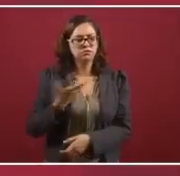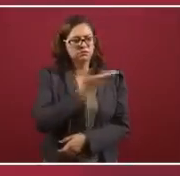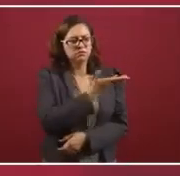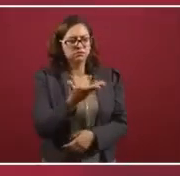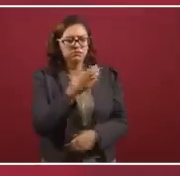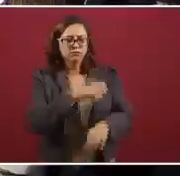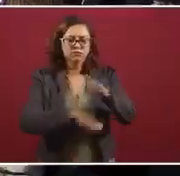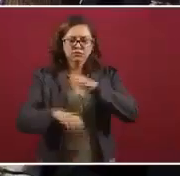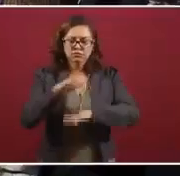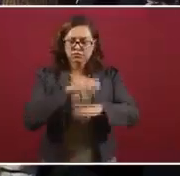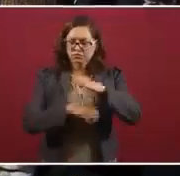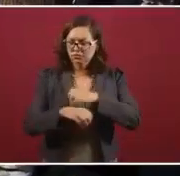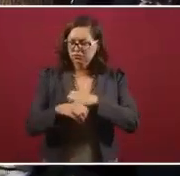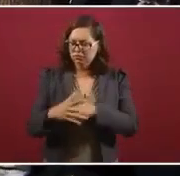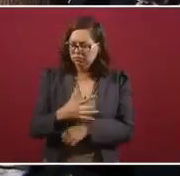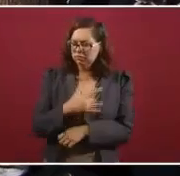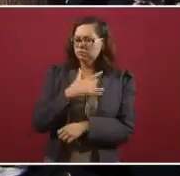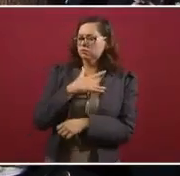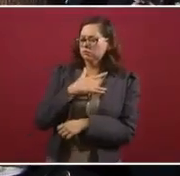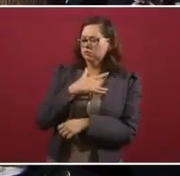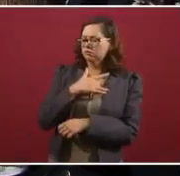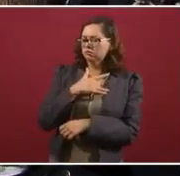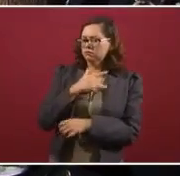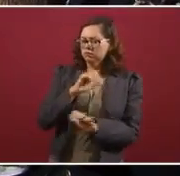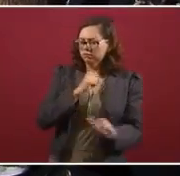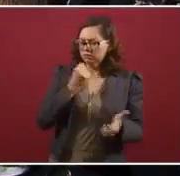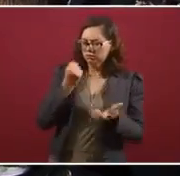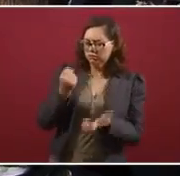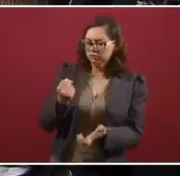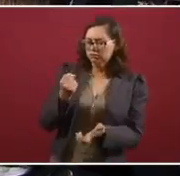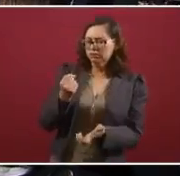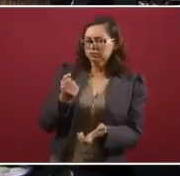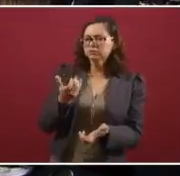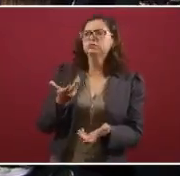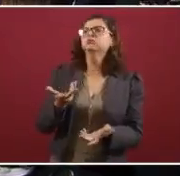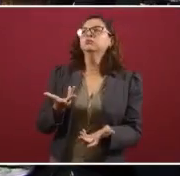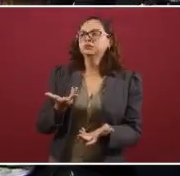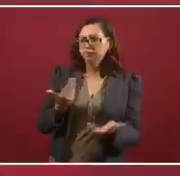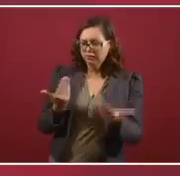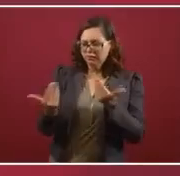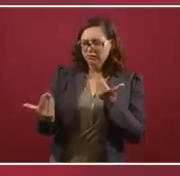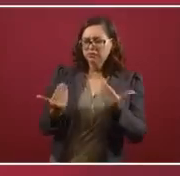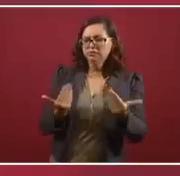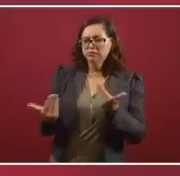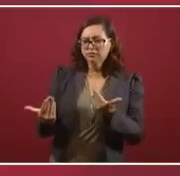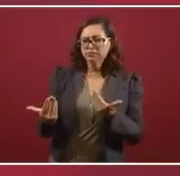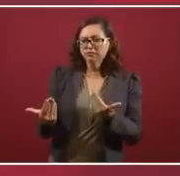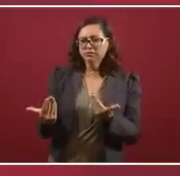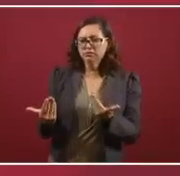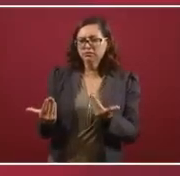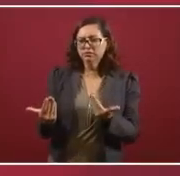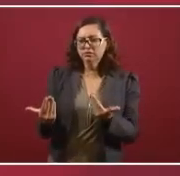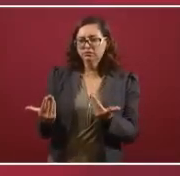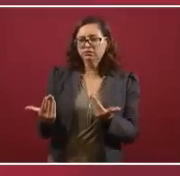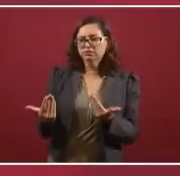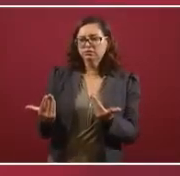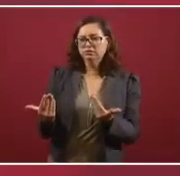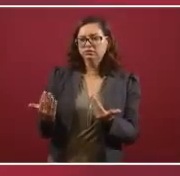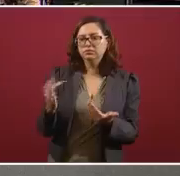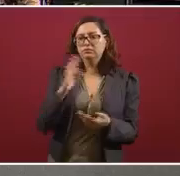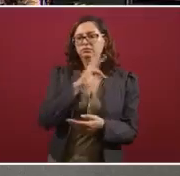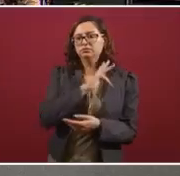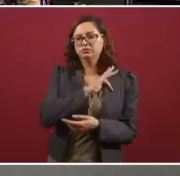conservan sus inversiones en los ductos y eso permite que haya lo que aquí se ha dicho